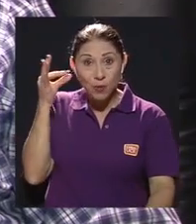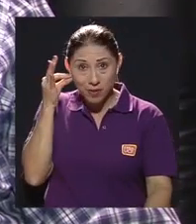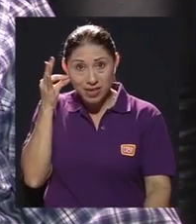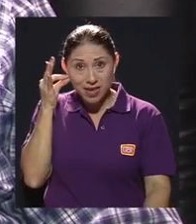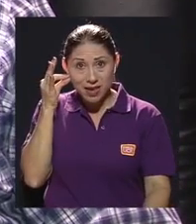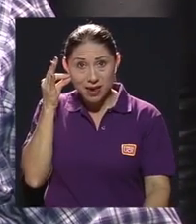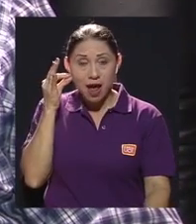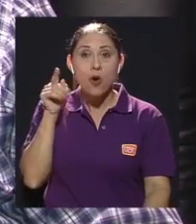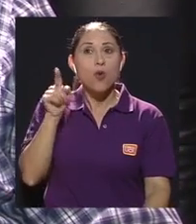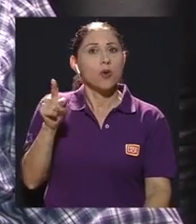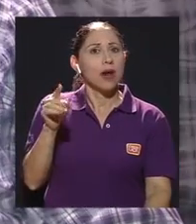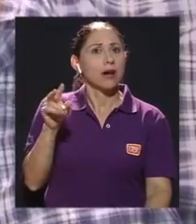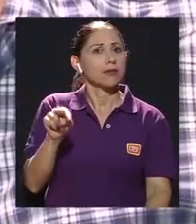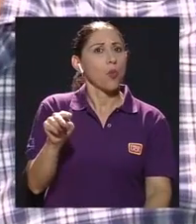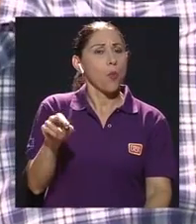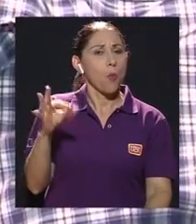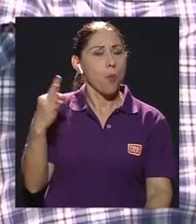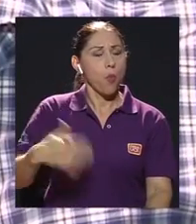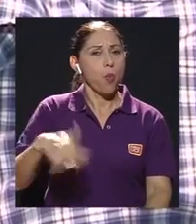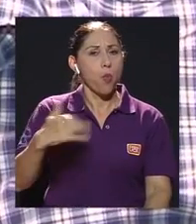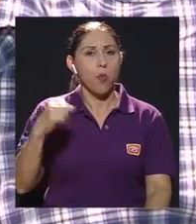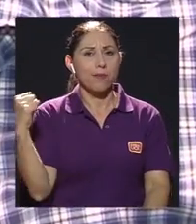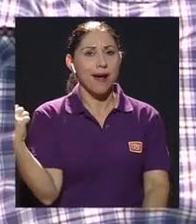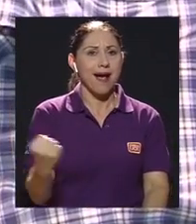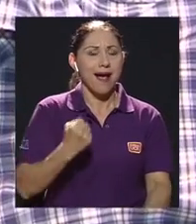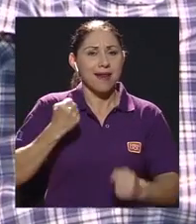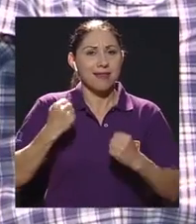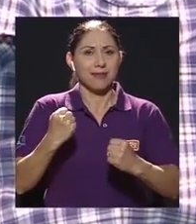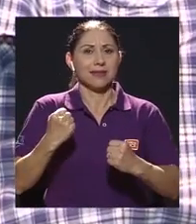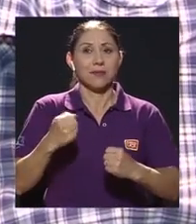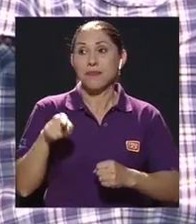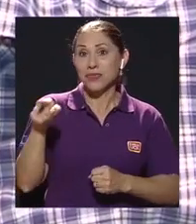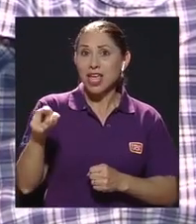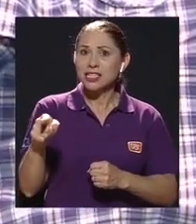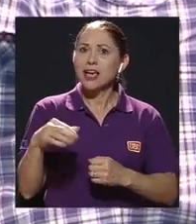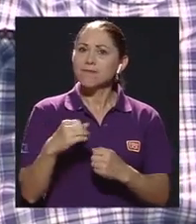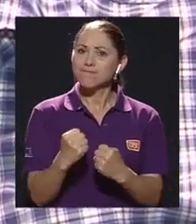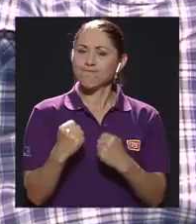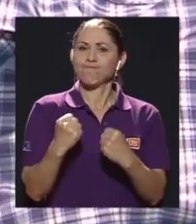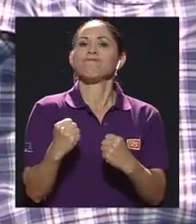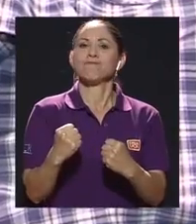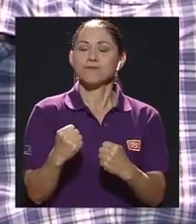mujer valientísima, tuvo la valentía de